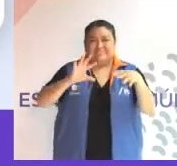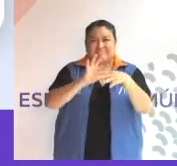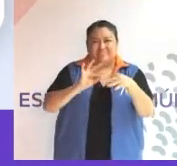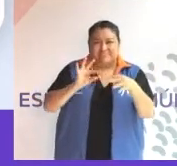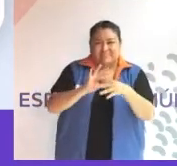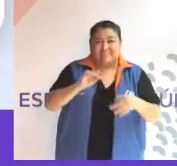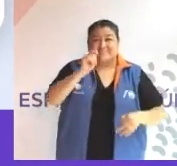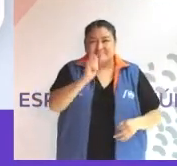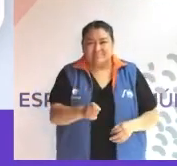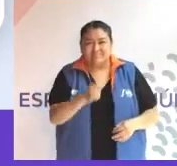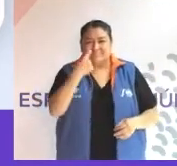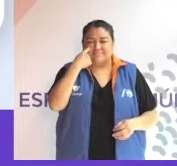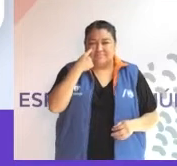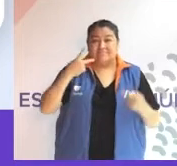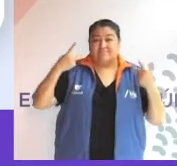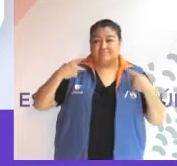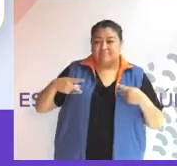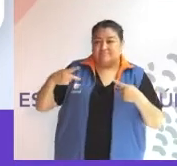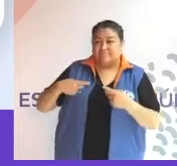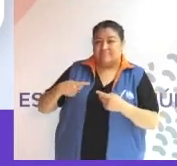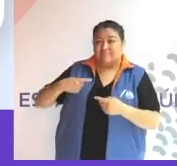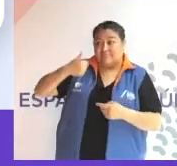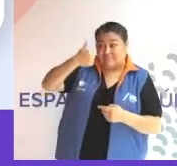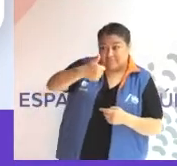es que cada uno tiene una